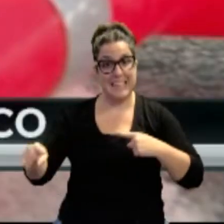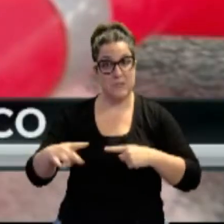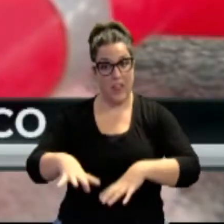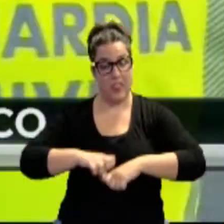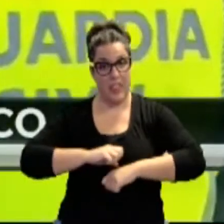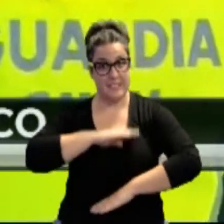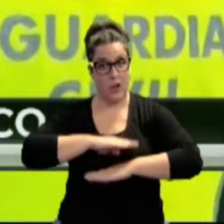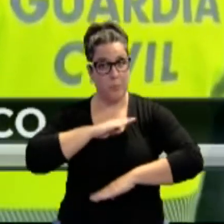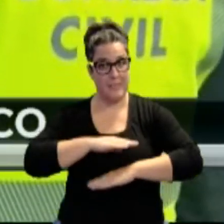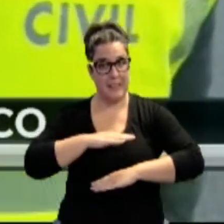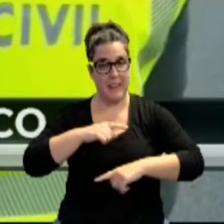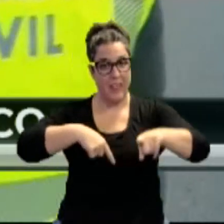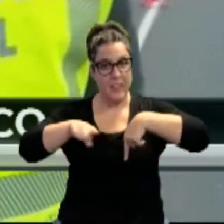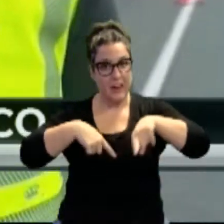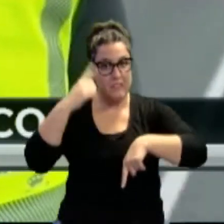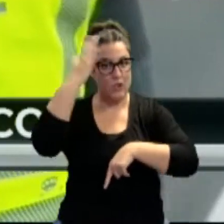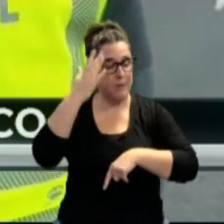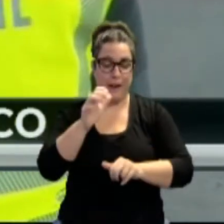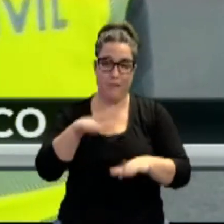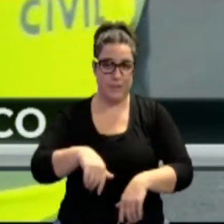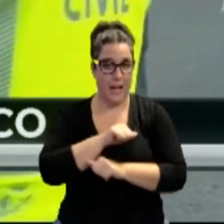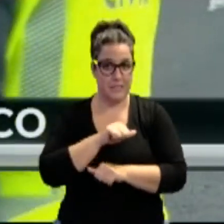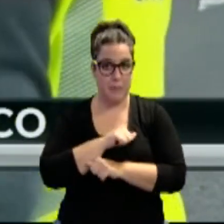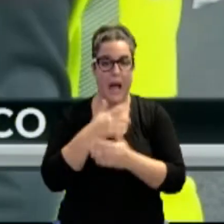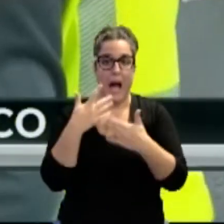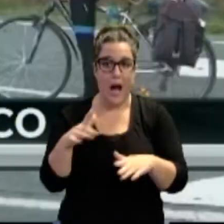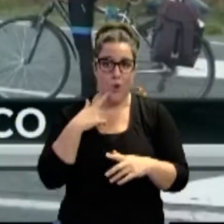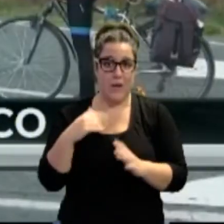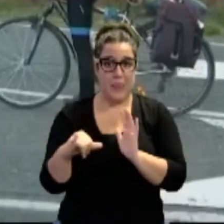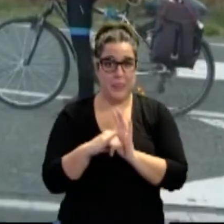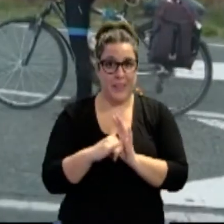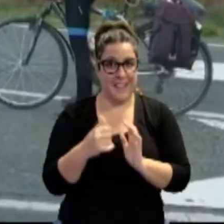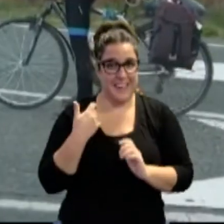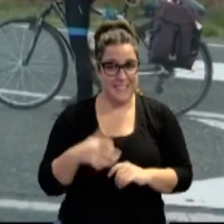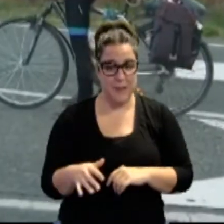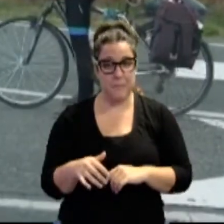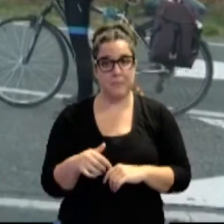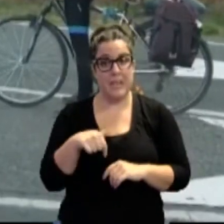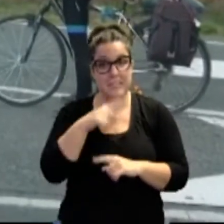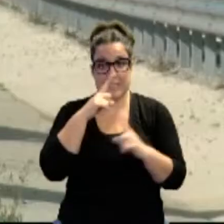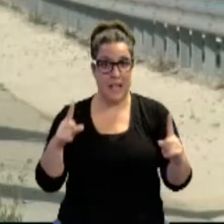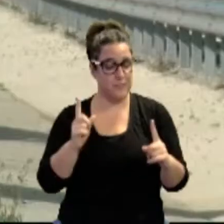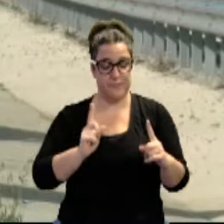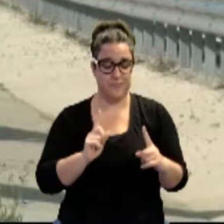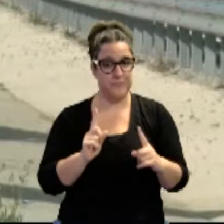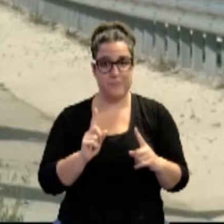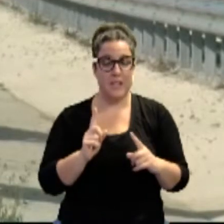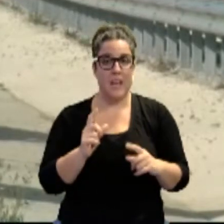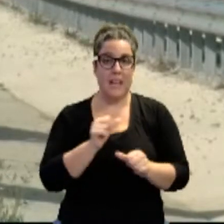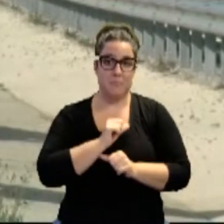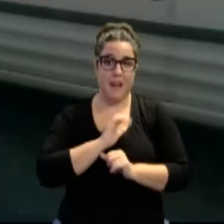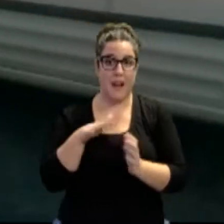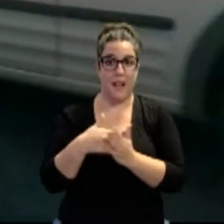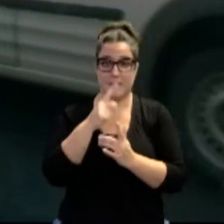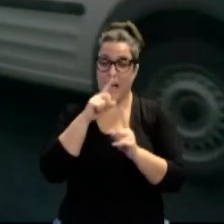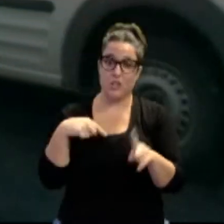de tráfico a Navarra se hacen esperar, aunque cada vez están más cerca. No será en este 2020, sino que habrá que aguantar hasta